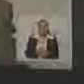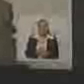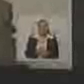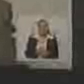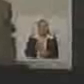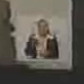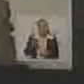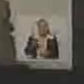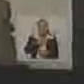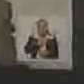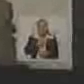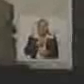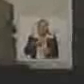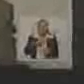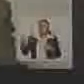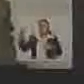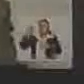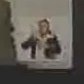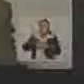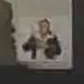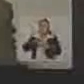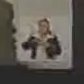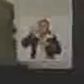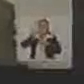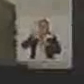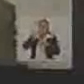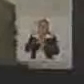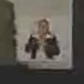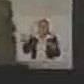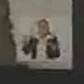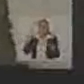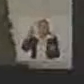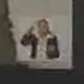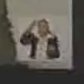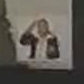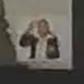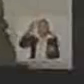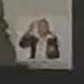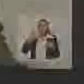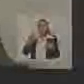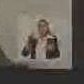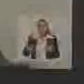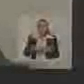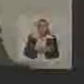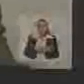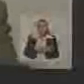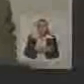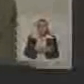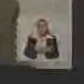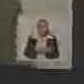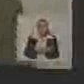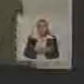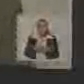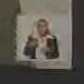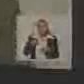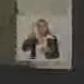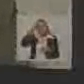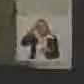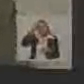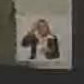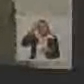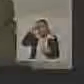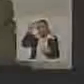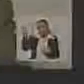opción de adhesión libre, voluntaria, consciente y de servicio de sus militantes. Yo creo que es